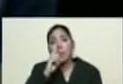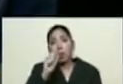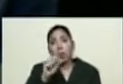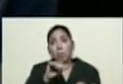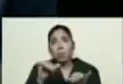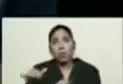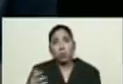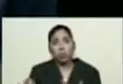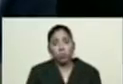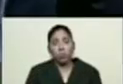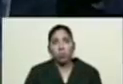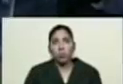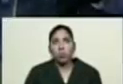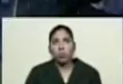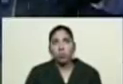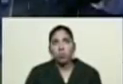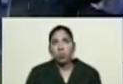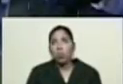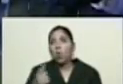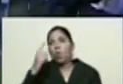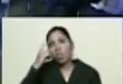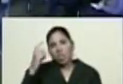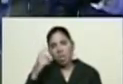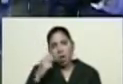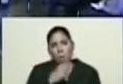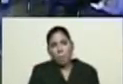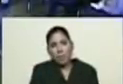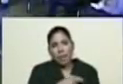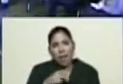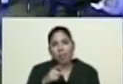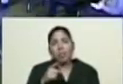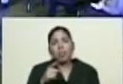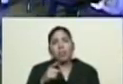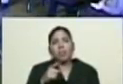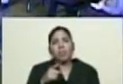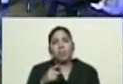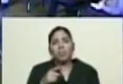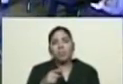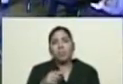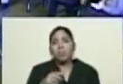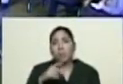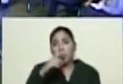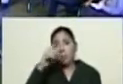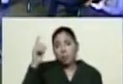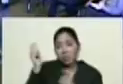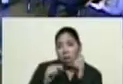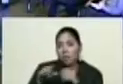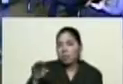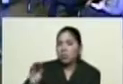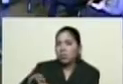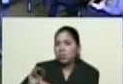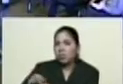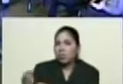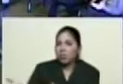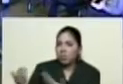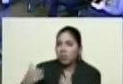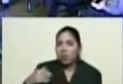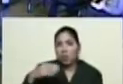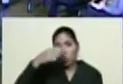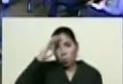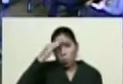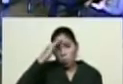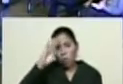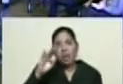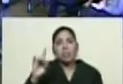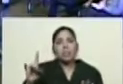el hospital CIMEC, de La Habana, el presidente lo llamó el 6 de diciembre,